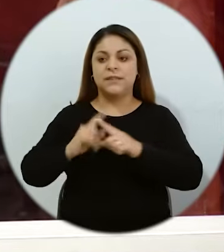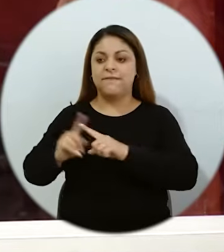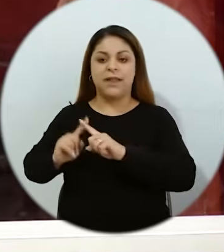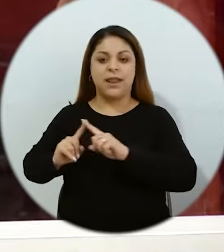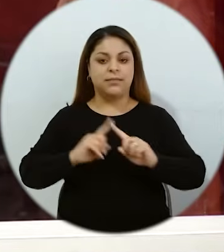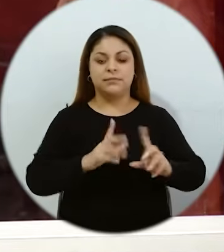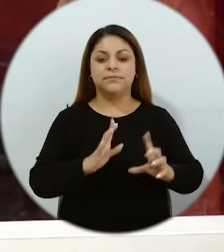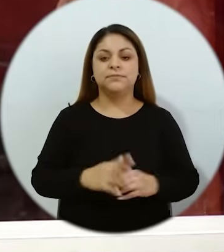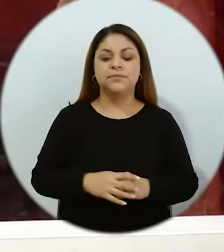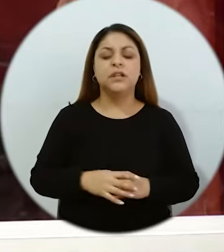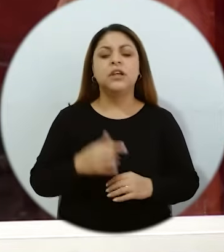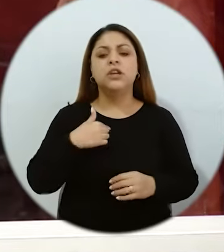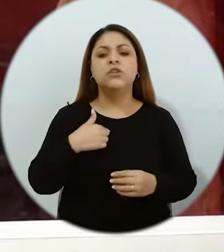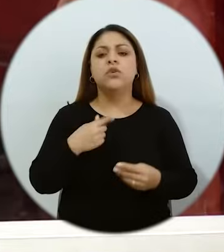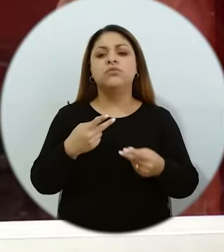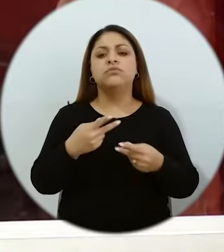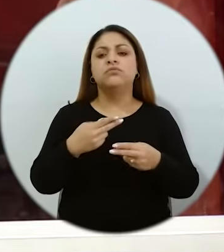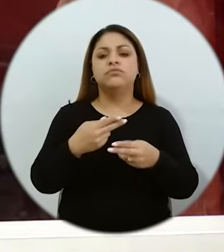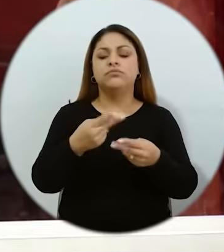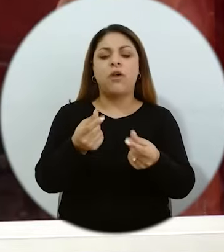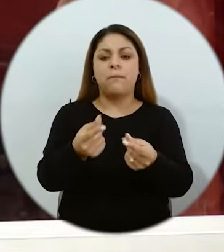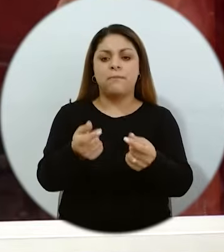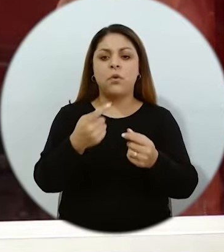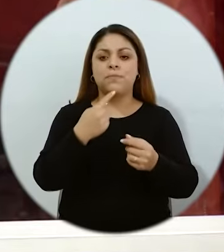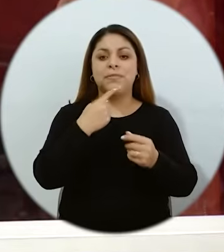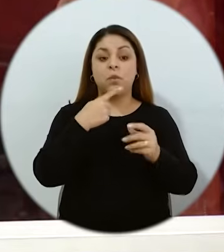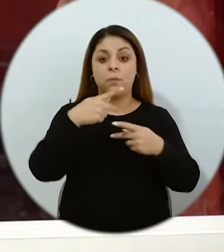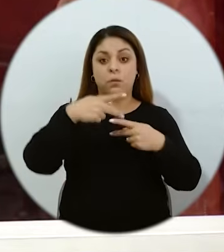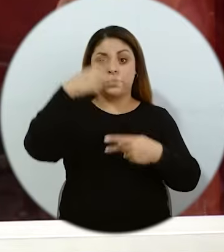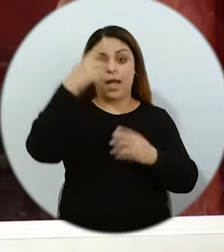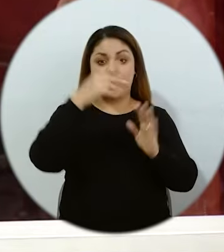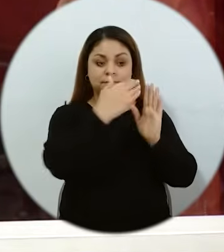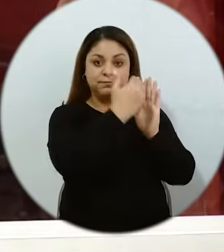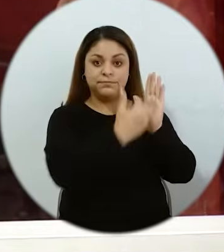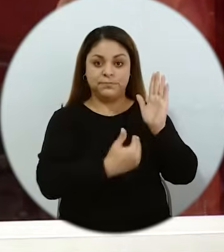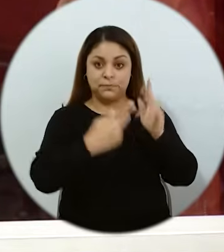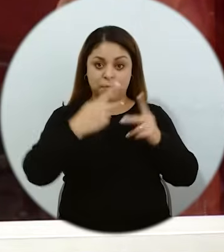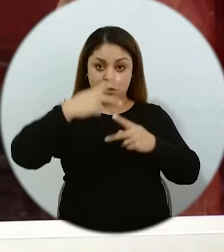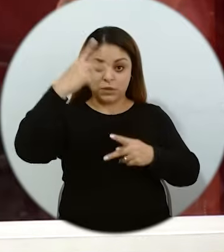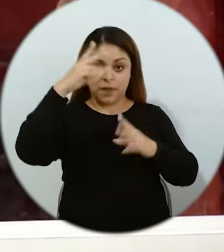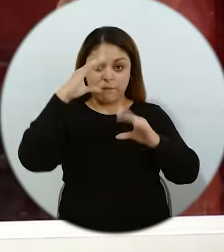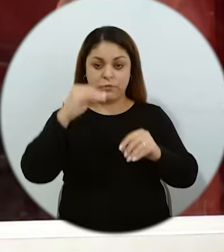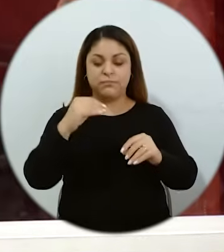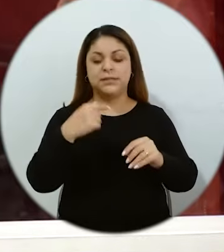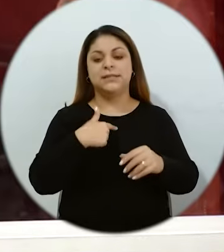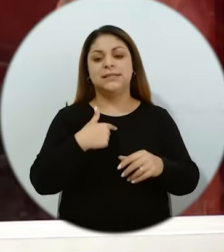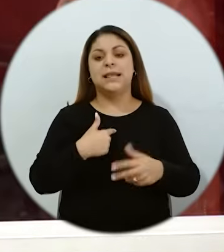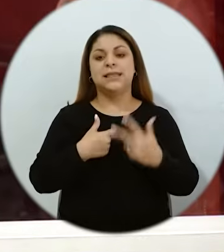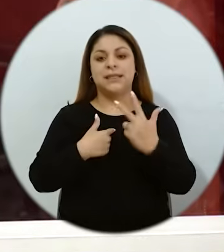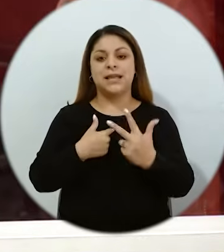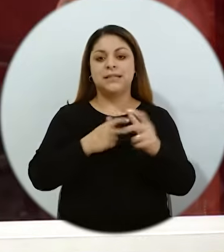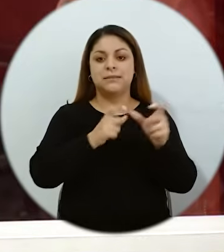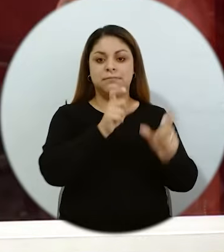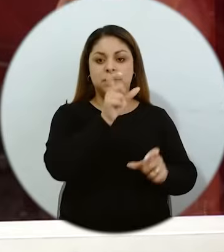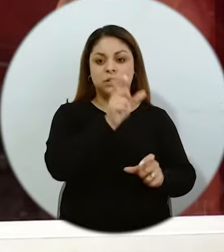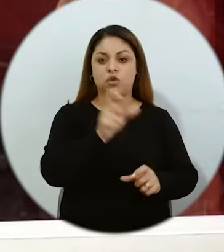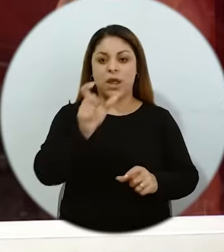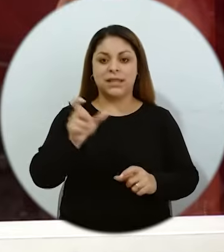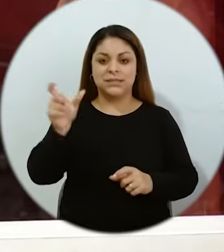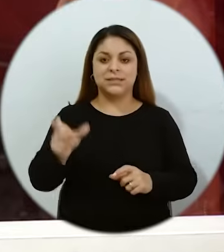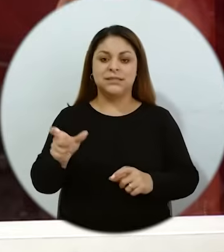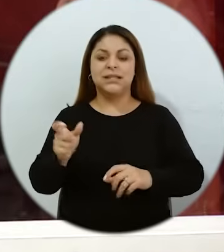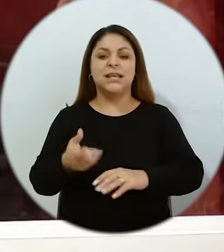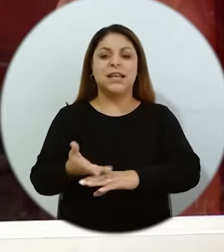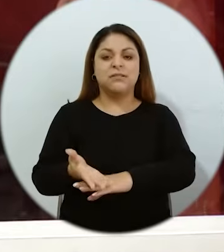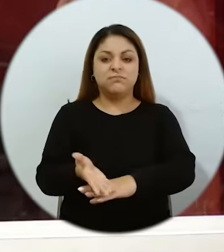Y aquí nada más hago referencia muy rápida a la portada del informe. Si ustedes ven la portada, son 3 individuos que están